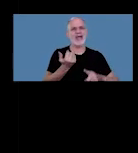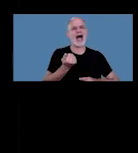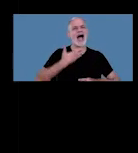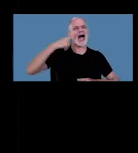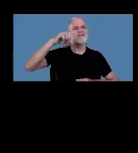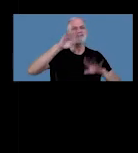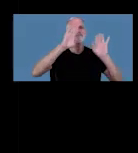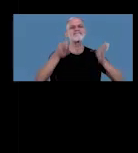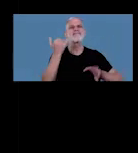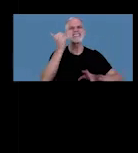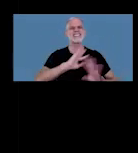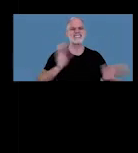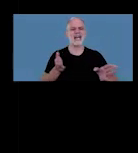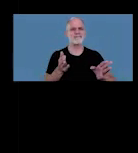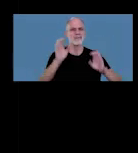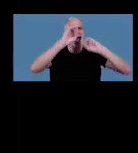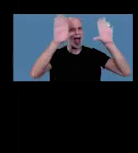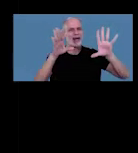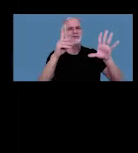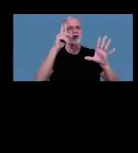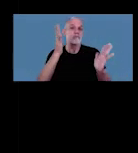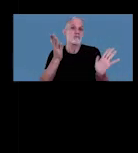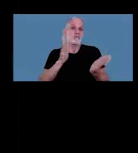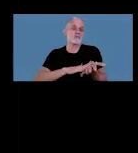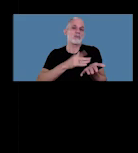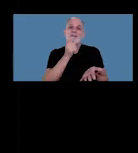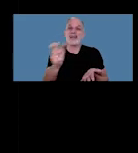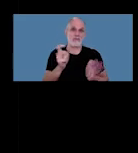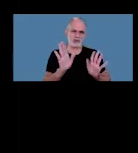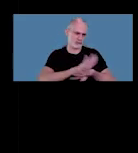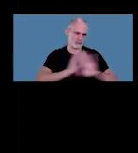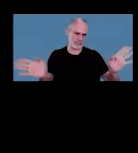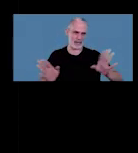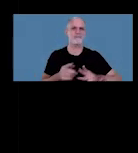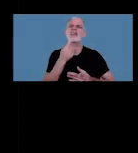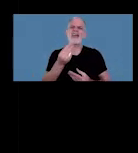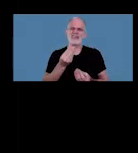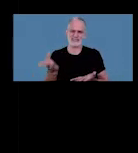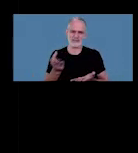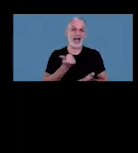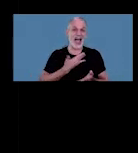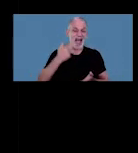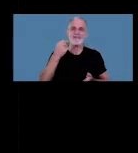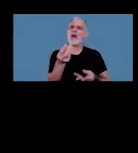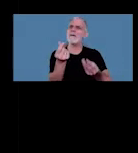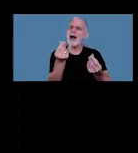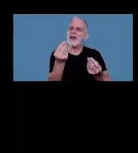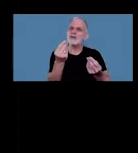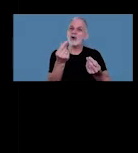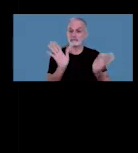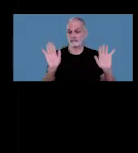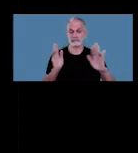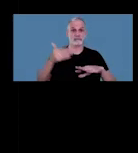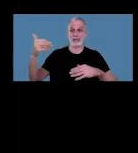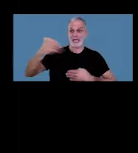¿sí? Vino a echar luz en opinión respondiendo esta idea. Me dice que se van a evaluar el valor de ingreso al